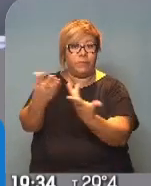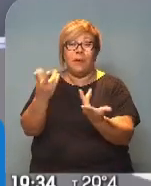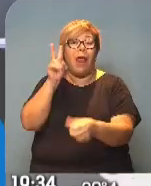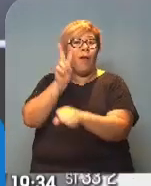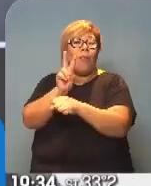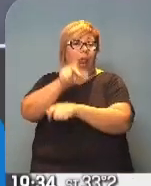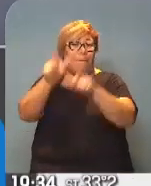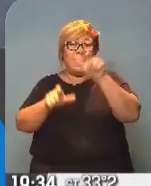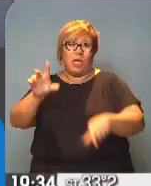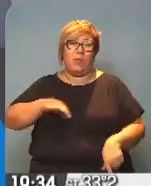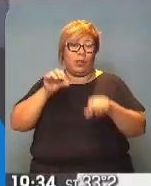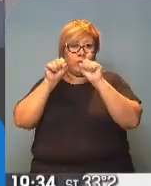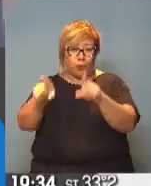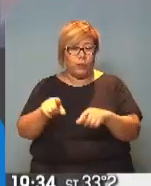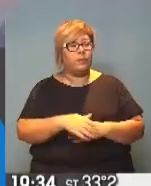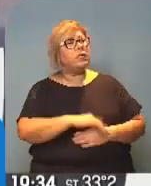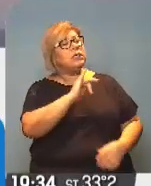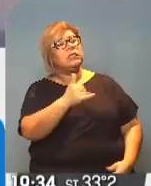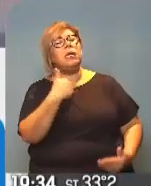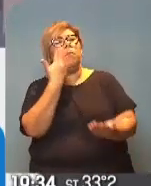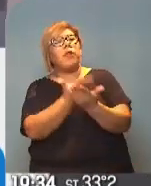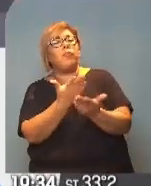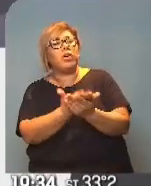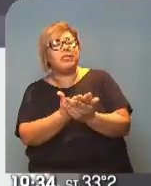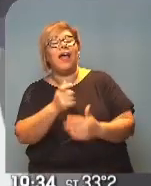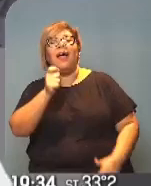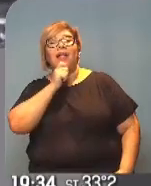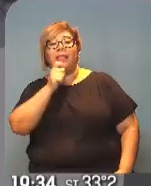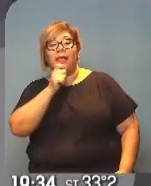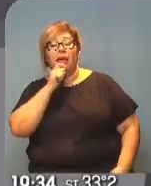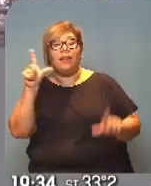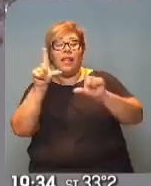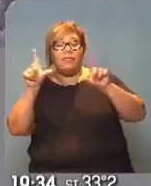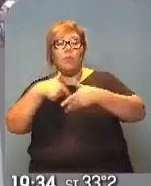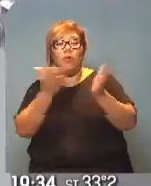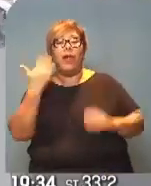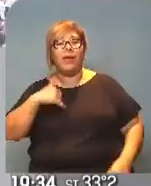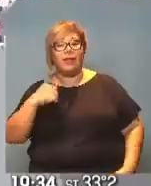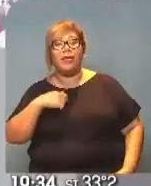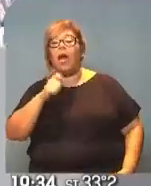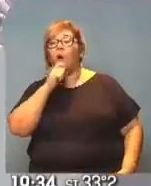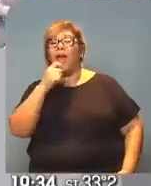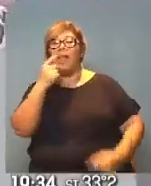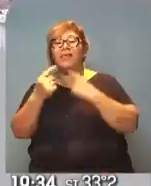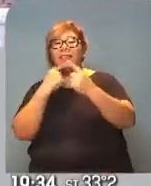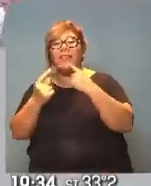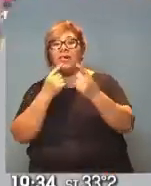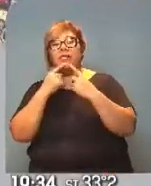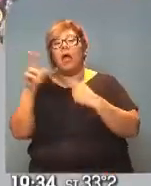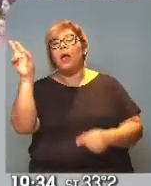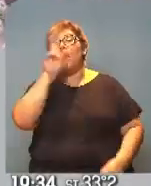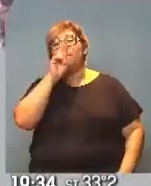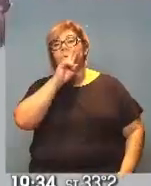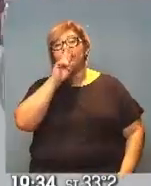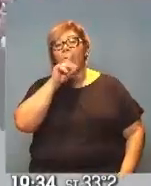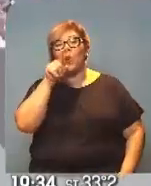que escuchemos una entrevista que realizó Televisión Pública Argentina con Paula Krachko. Ella es integrante de la Red de Intelectuales Latinoamericanos